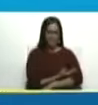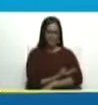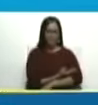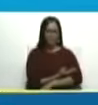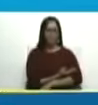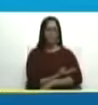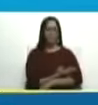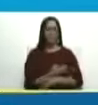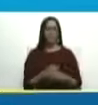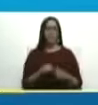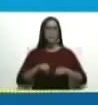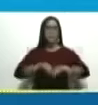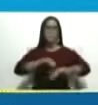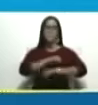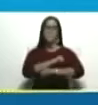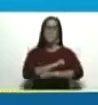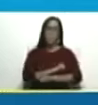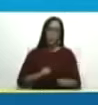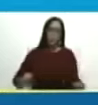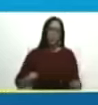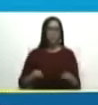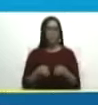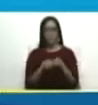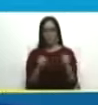inexpugnable, decía el libertador Simón Bolívar.